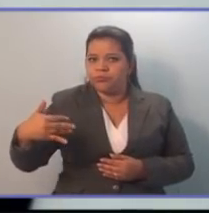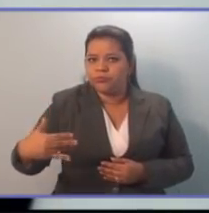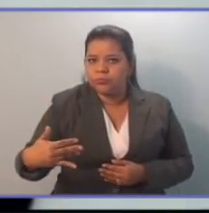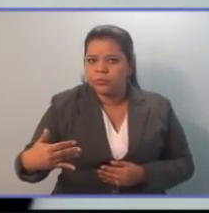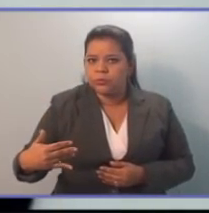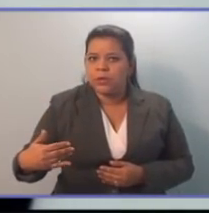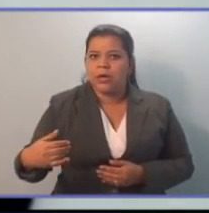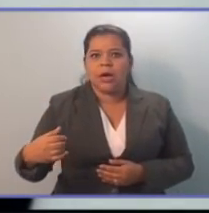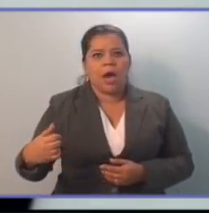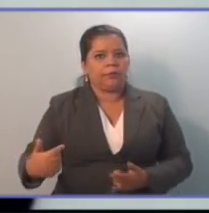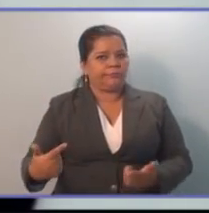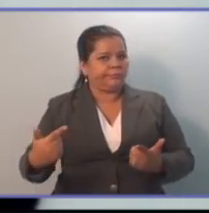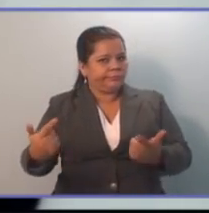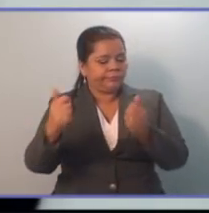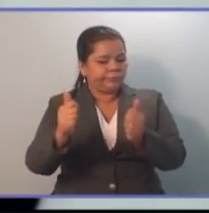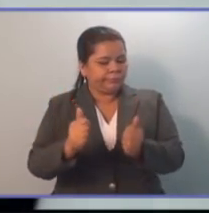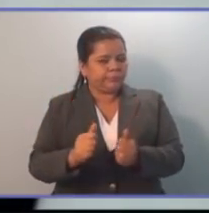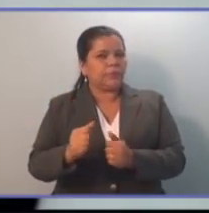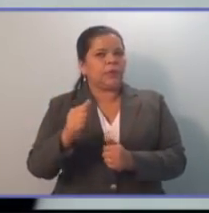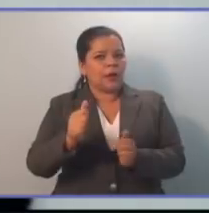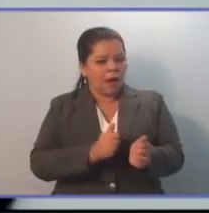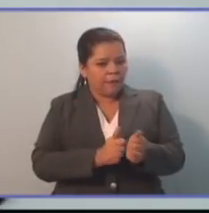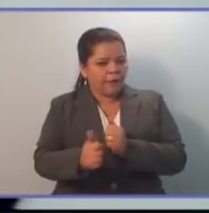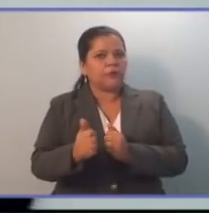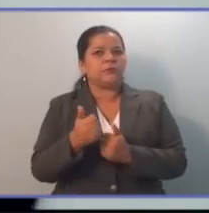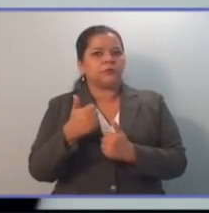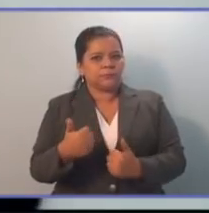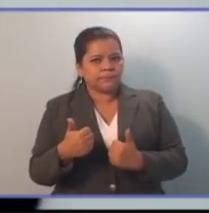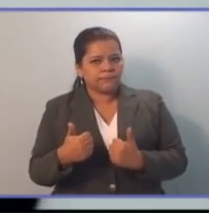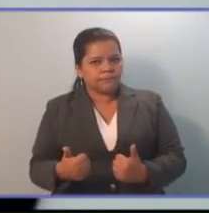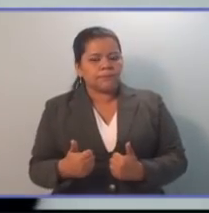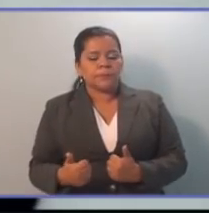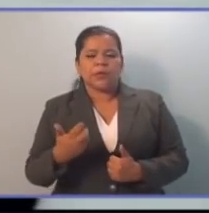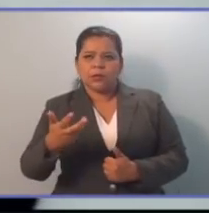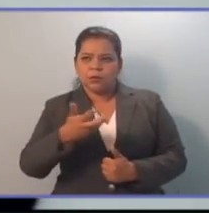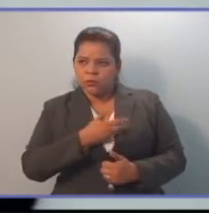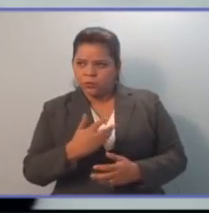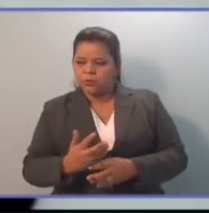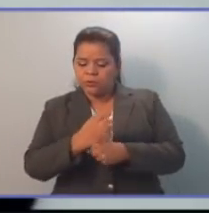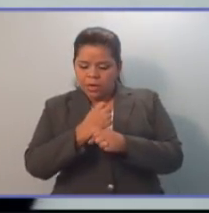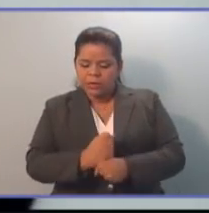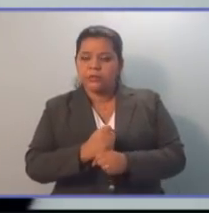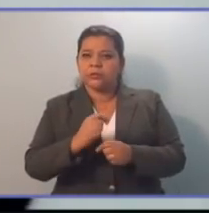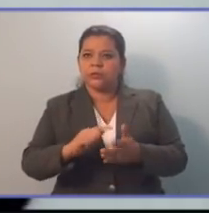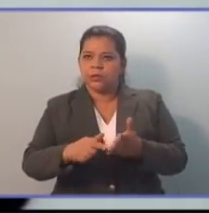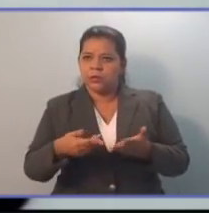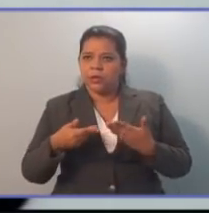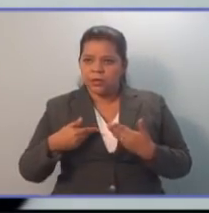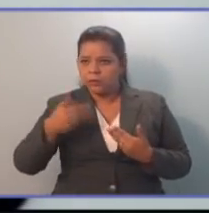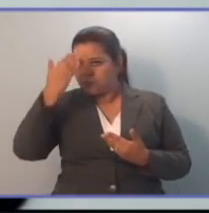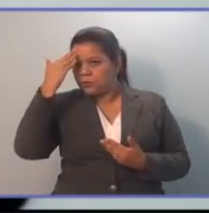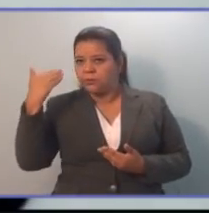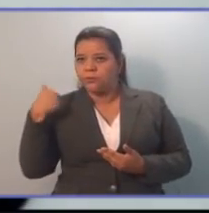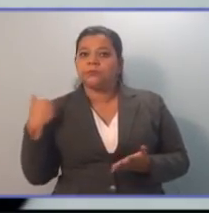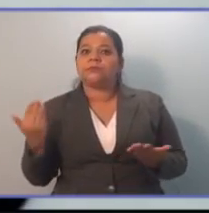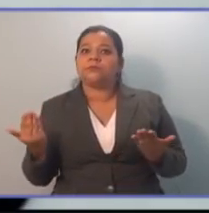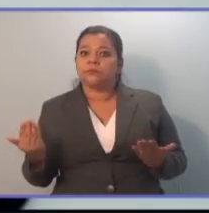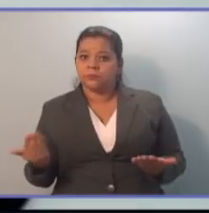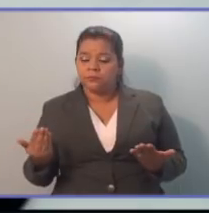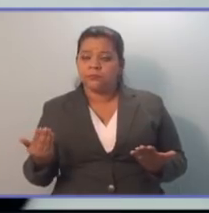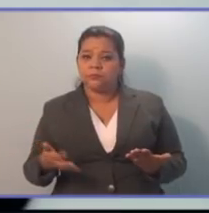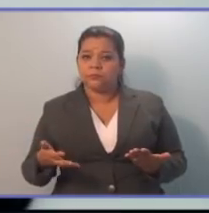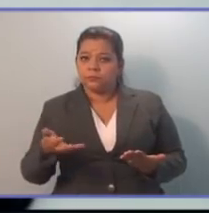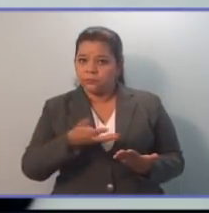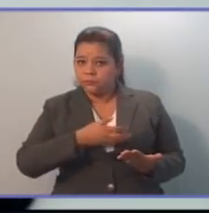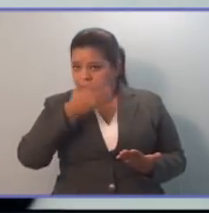grandes avances. Aceptamos ser el organismo garante de defensa de derechos de las mujeres porque consideramos